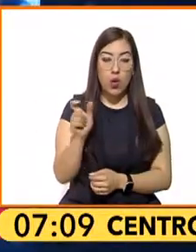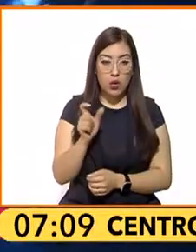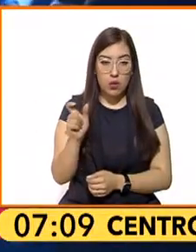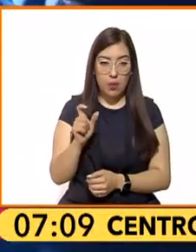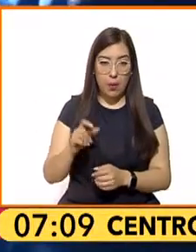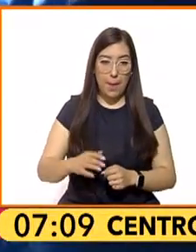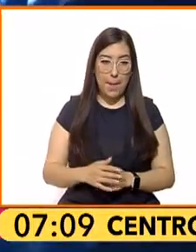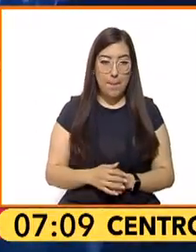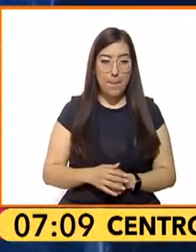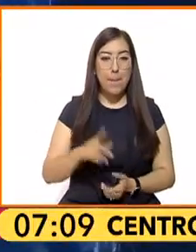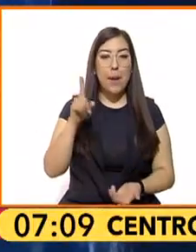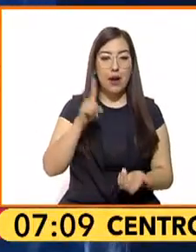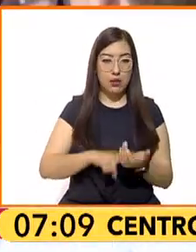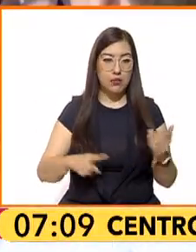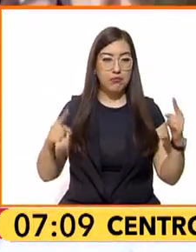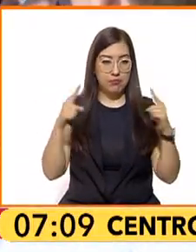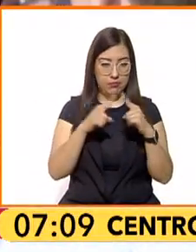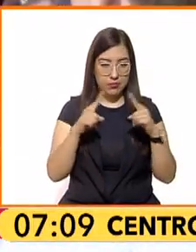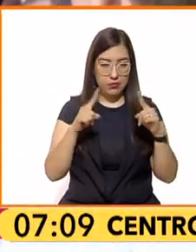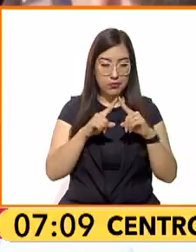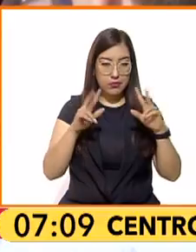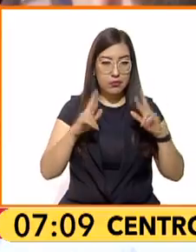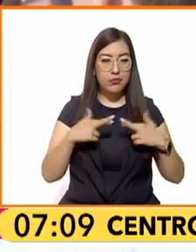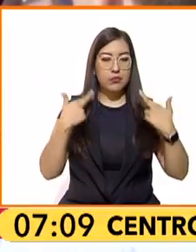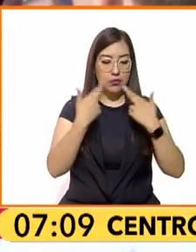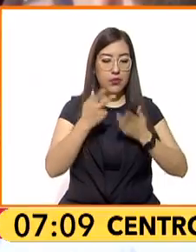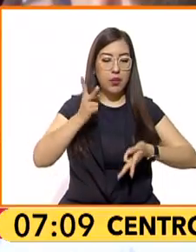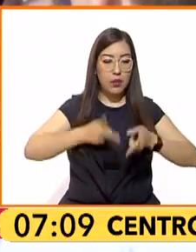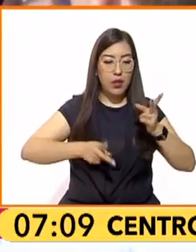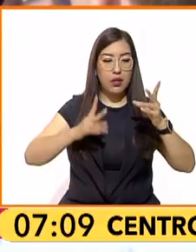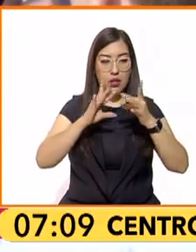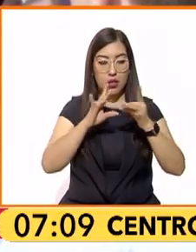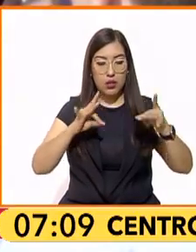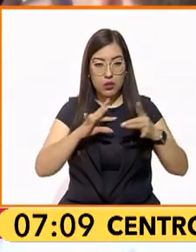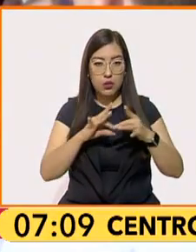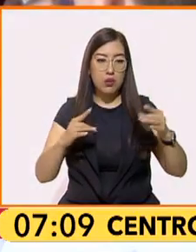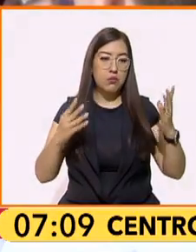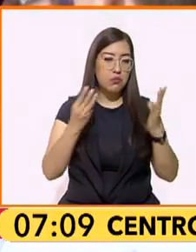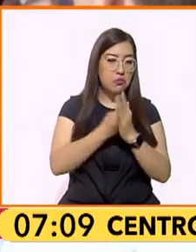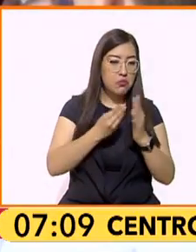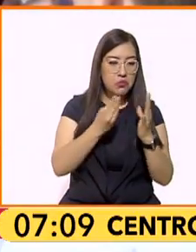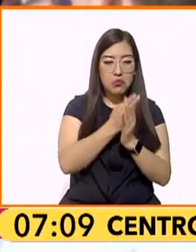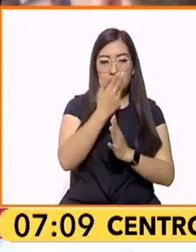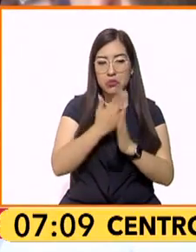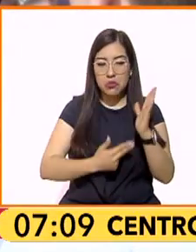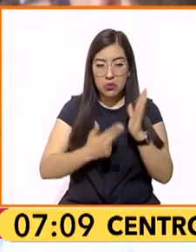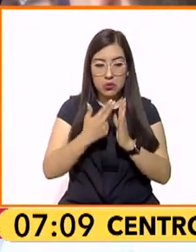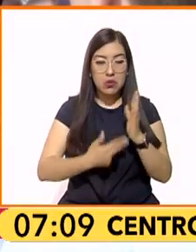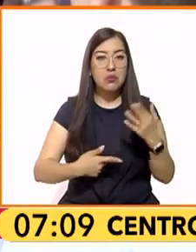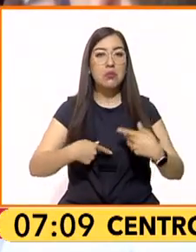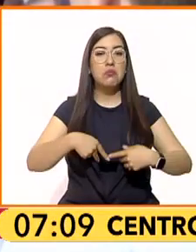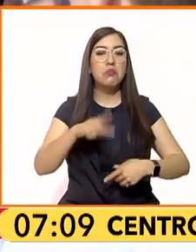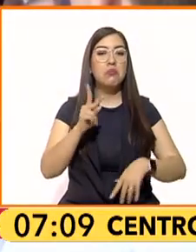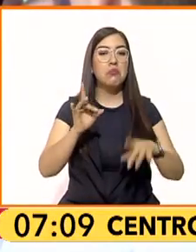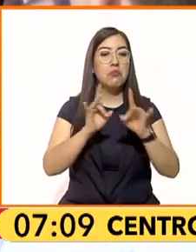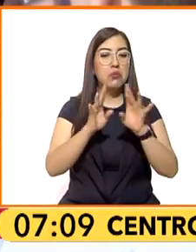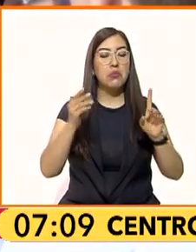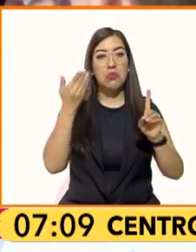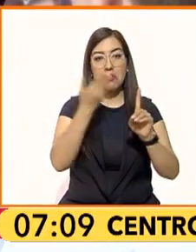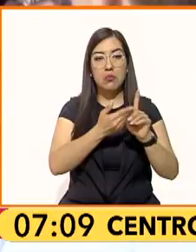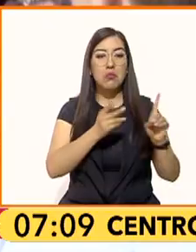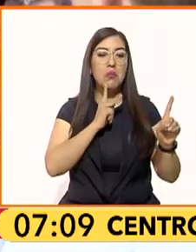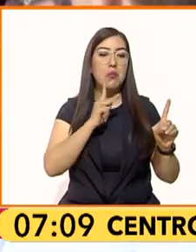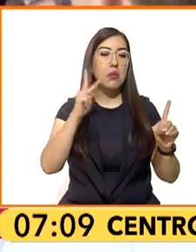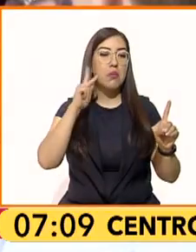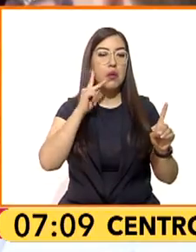hay una reunión interna, que estaban hablando sobre el tema de los seminarios, etcétera. Al Papa se le soltó una lisura,